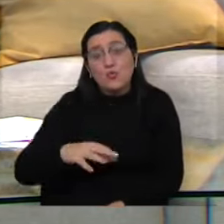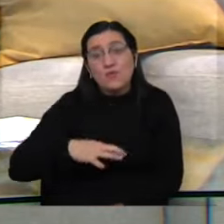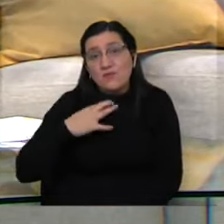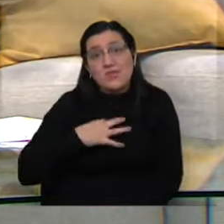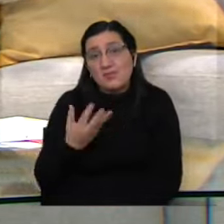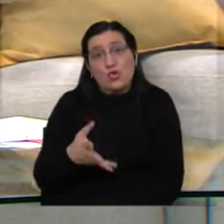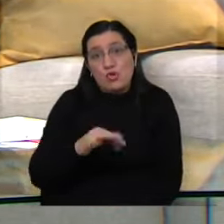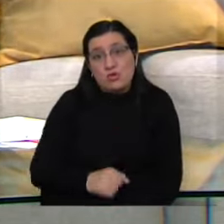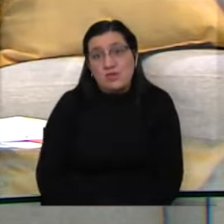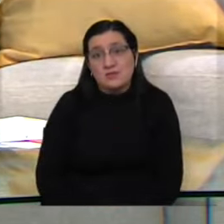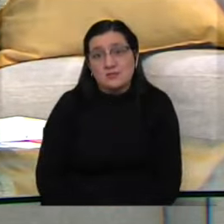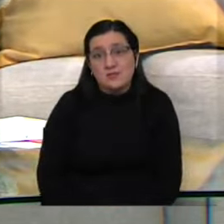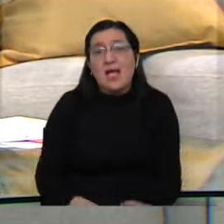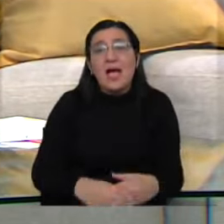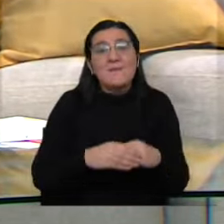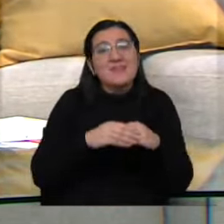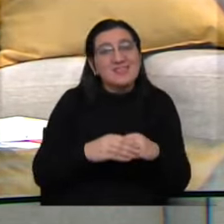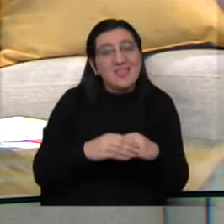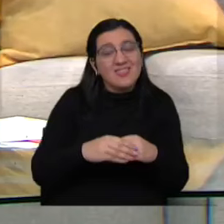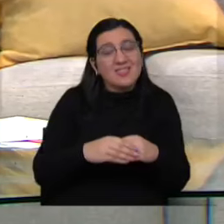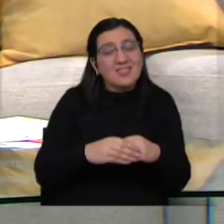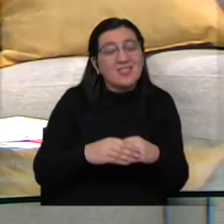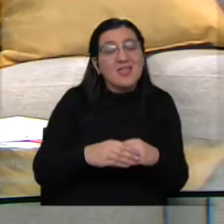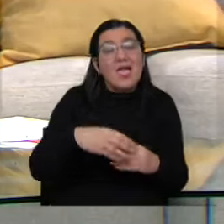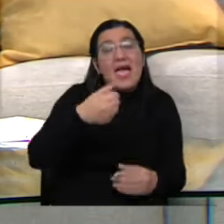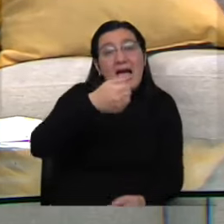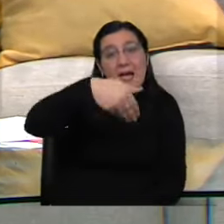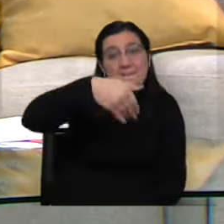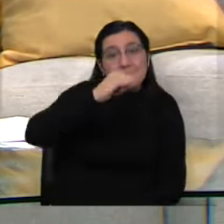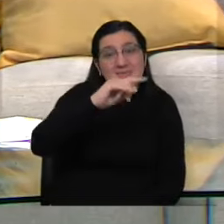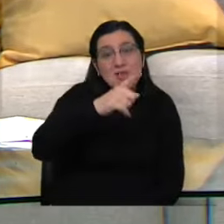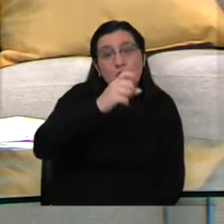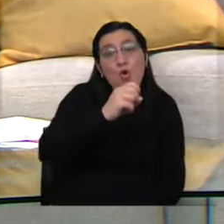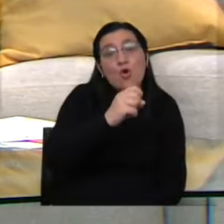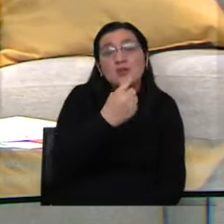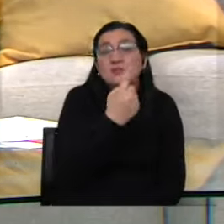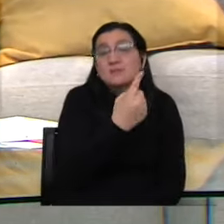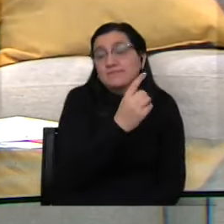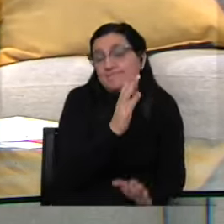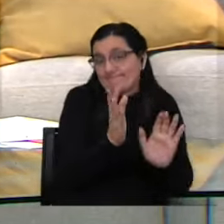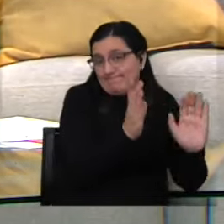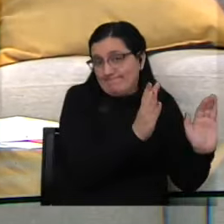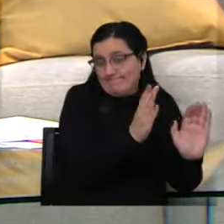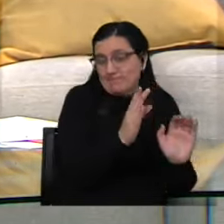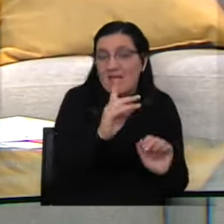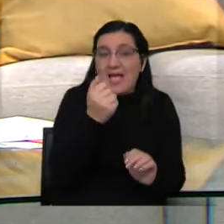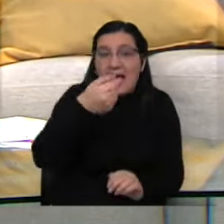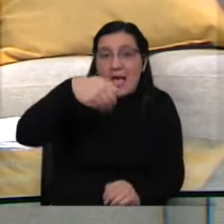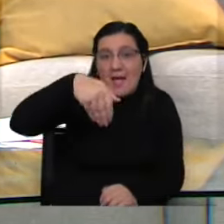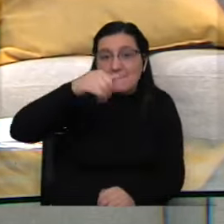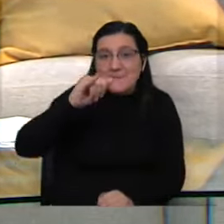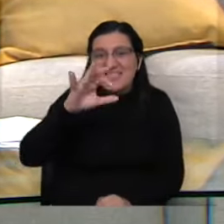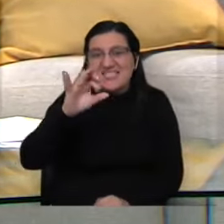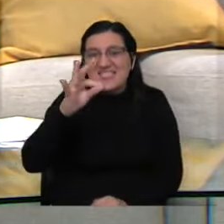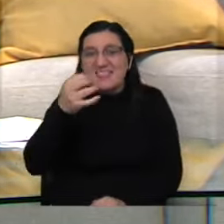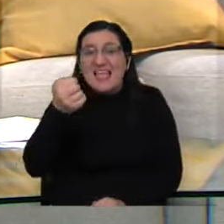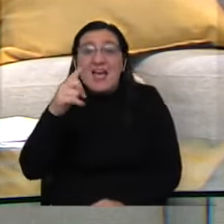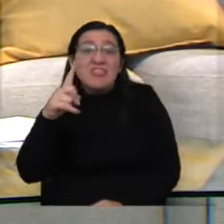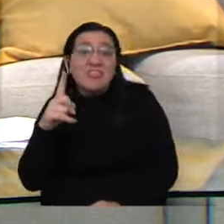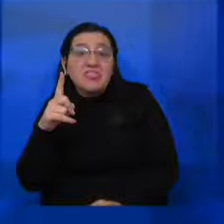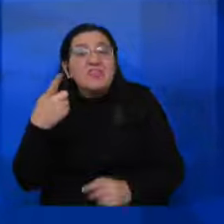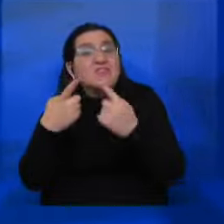cotidiana amistad es otra cosa pero el que es amigo es el que está y a veces esos ya no son amigos pero sí son lindos recuerdos de